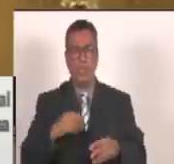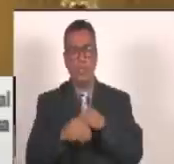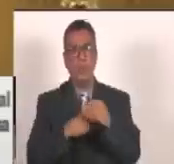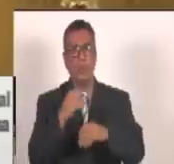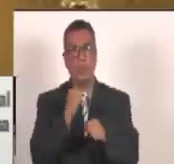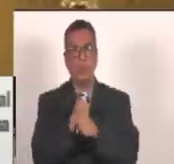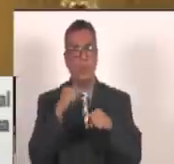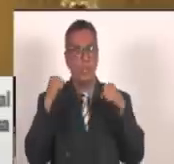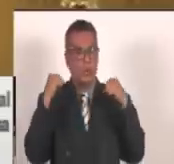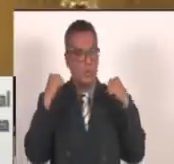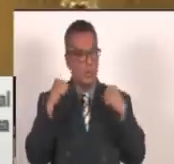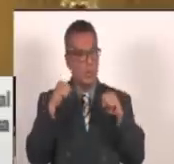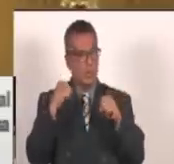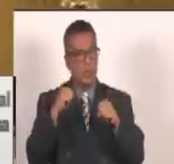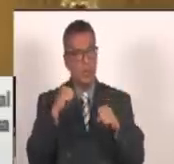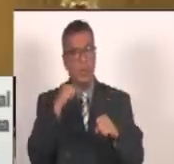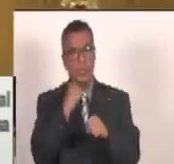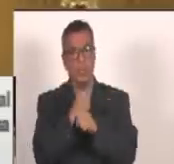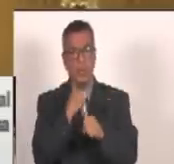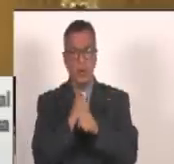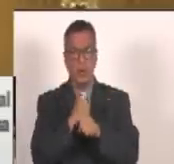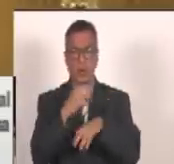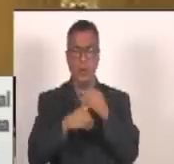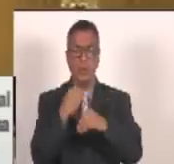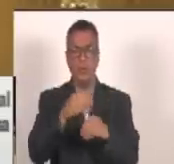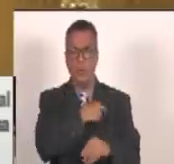ejercicio de funciones como presidente de la República.